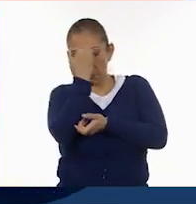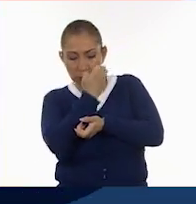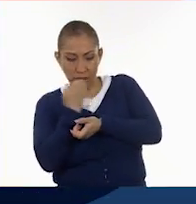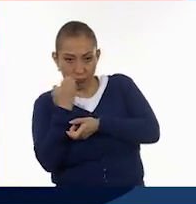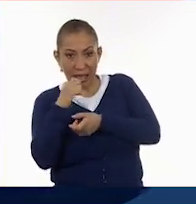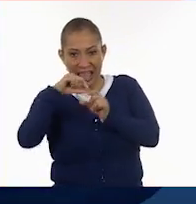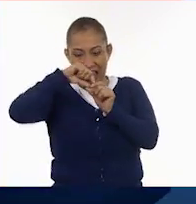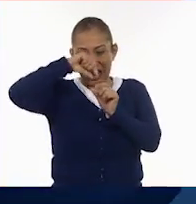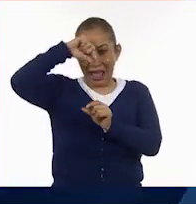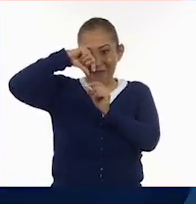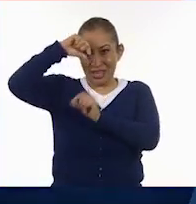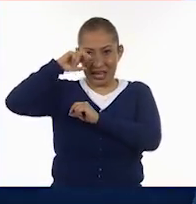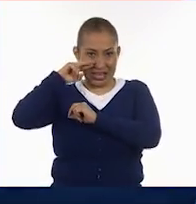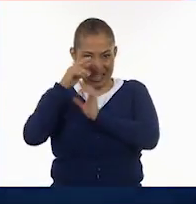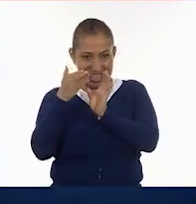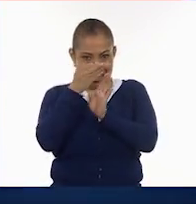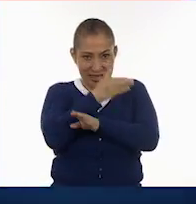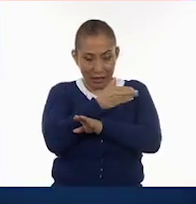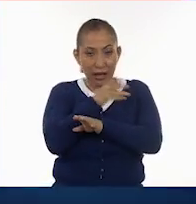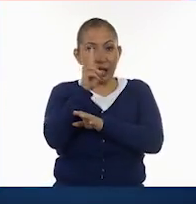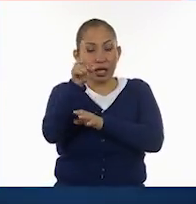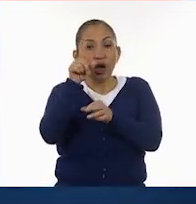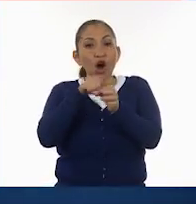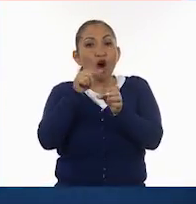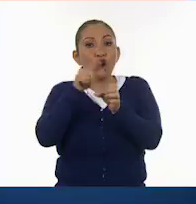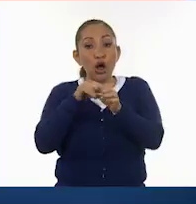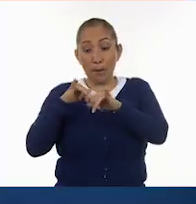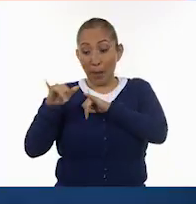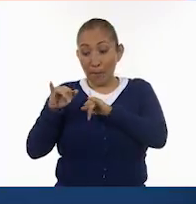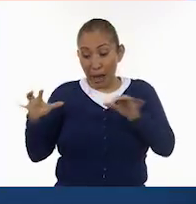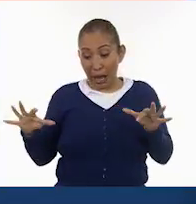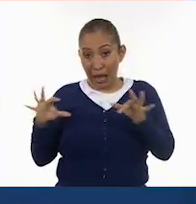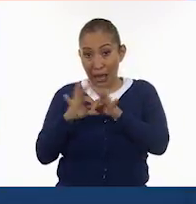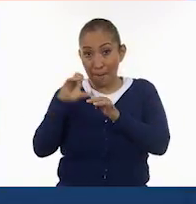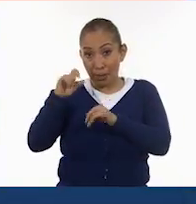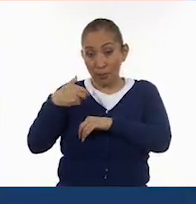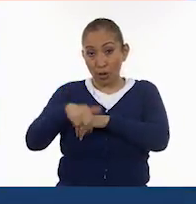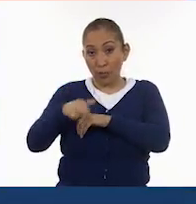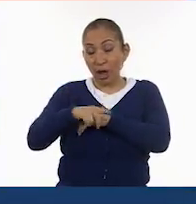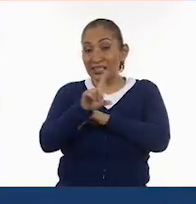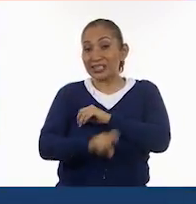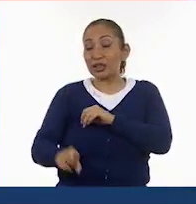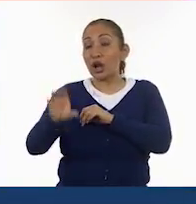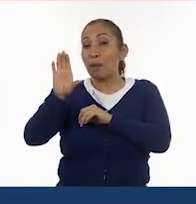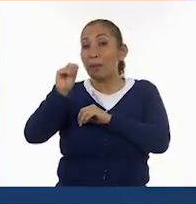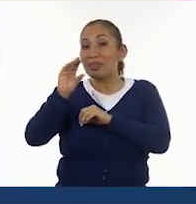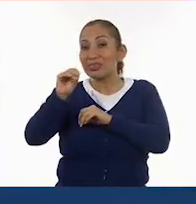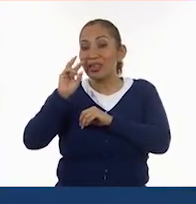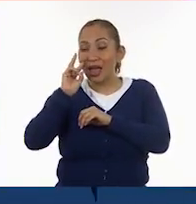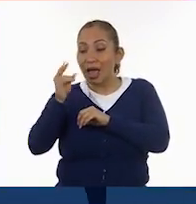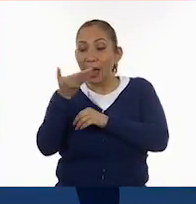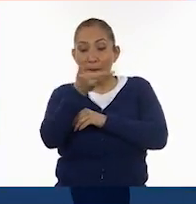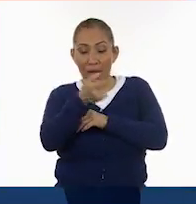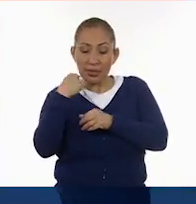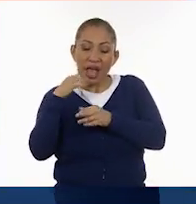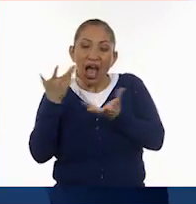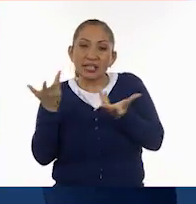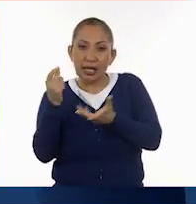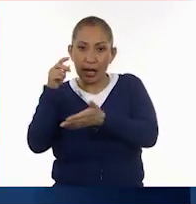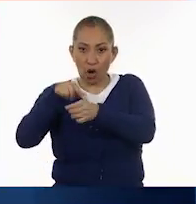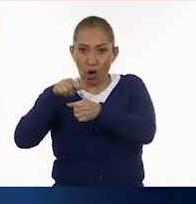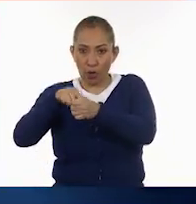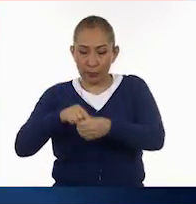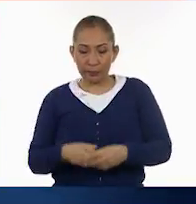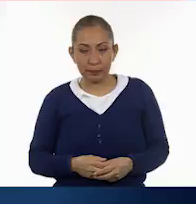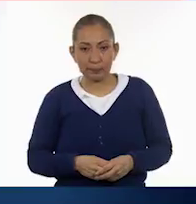de las gráficas anteriores y coloreen en el mapa anexo en la página 190 lo que se les pide a